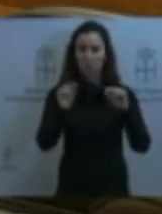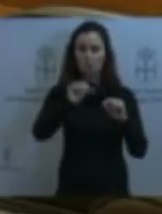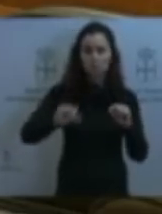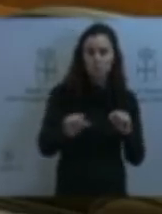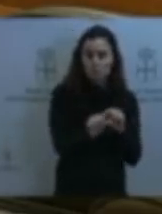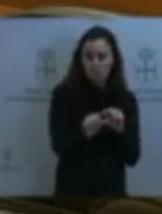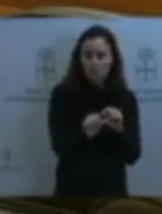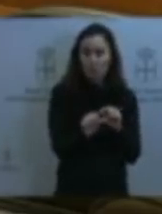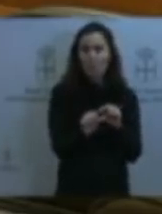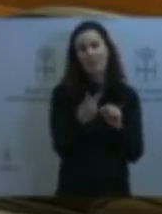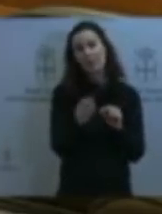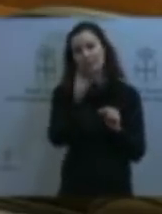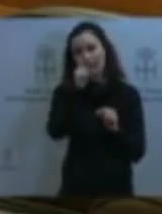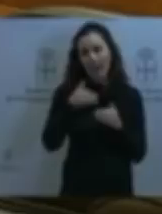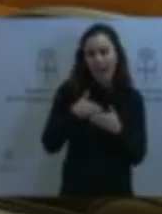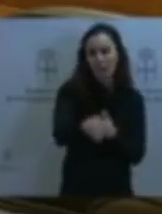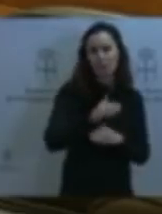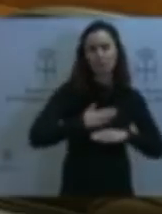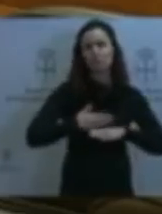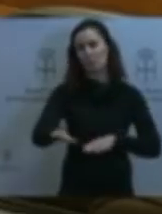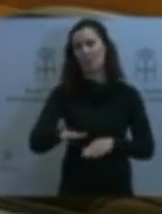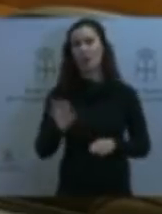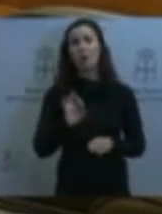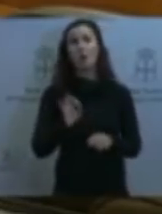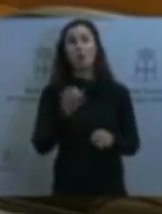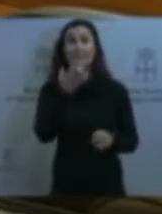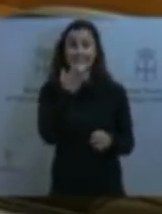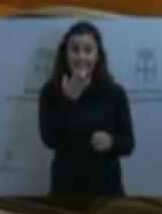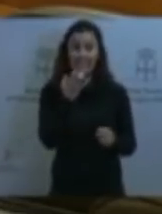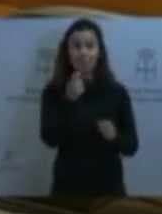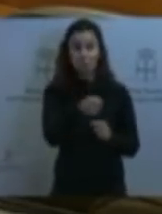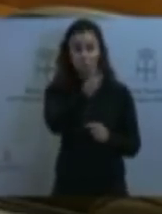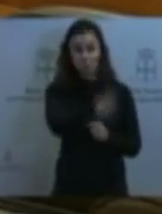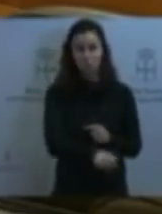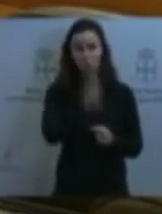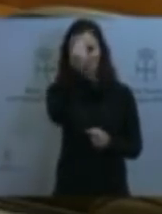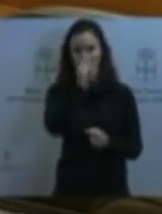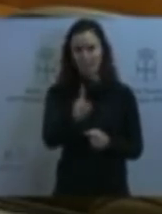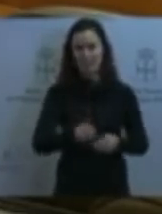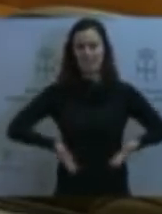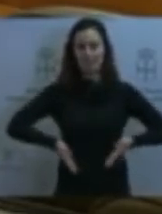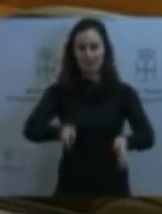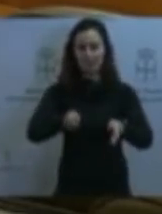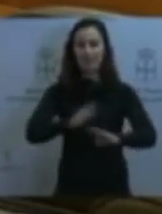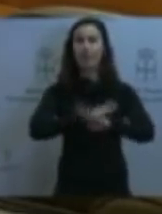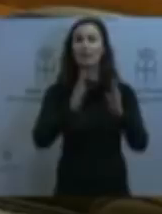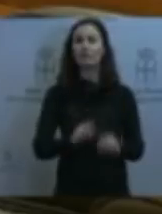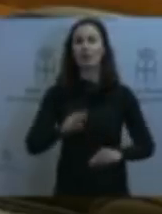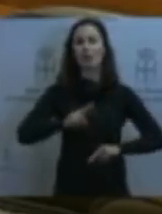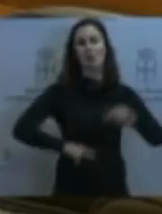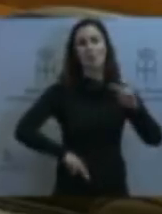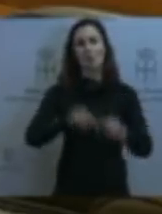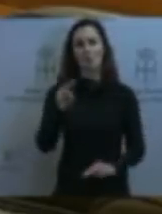si realmente no considera que esta carretera merece una obra en condiciones, un proyecto